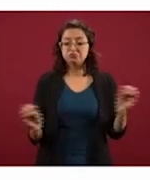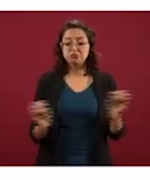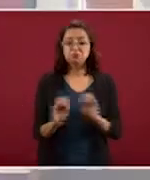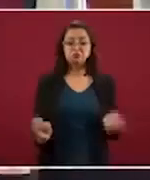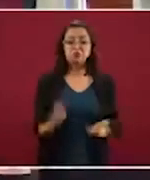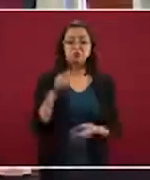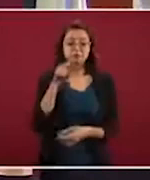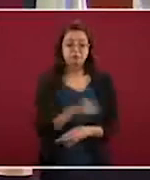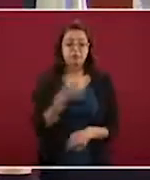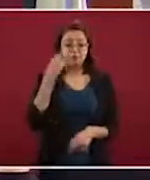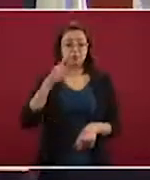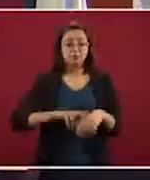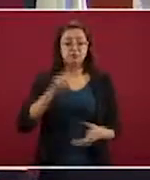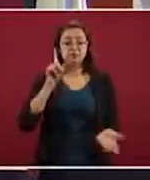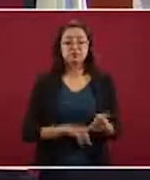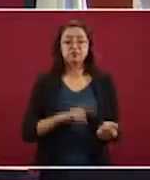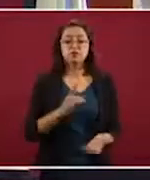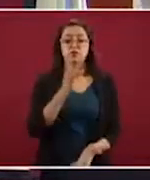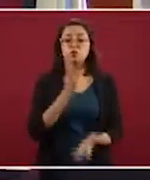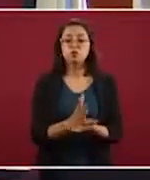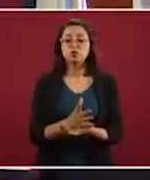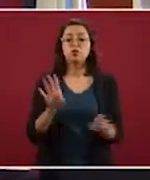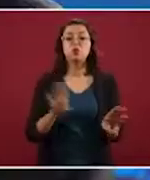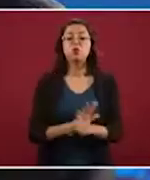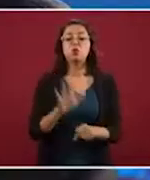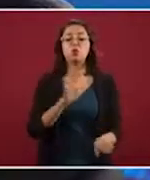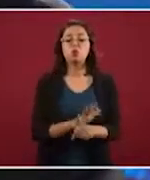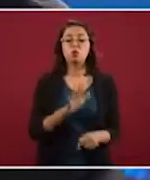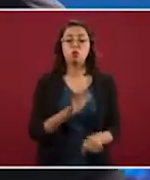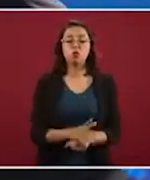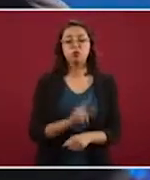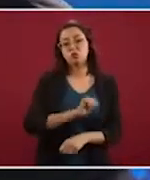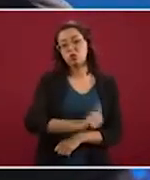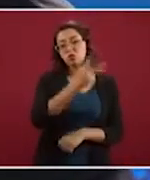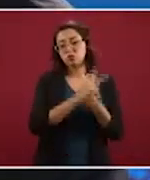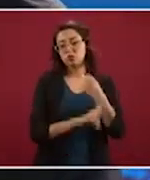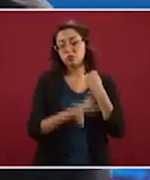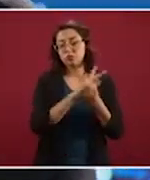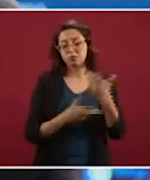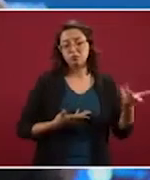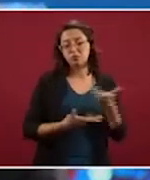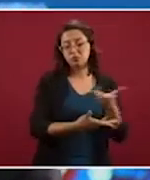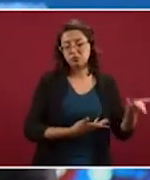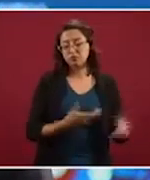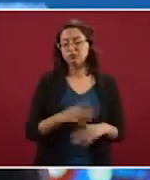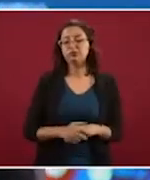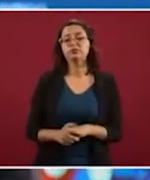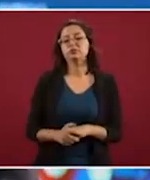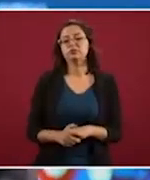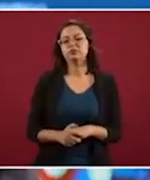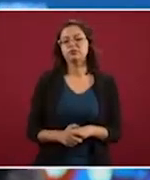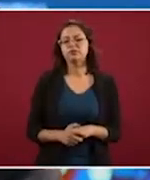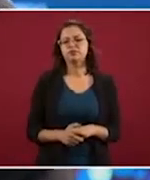esta importante dirección mediante el outsourcing nacional y extranjero. Reestructuración total de la dirección